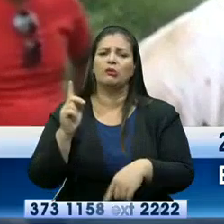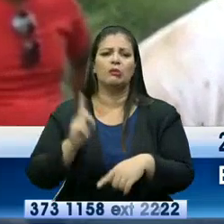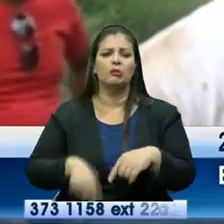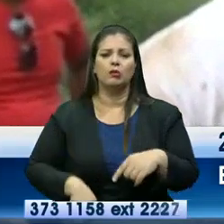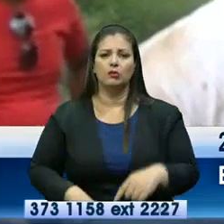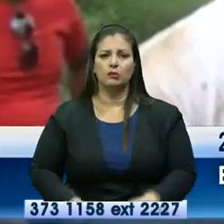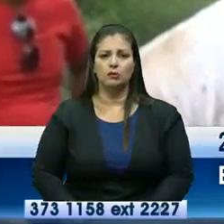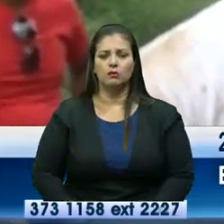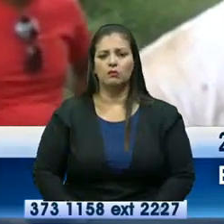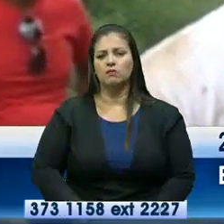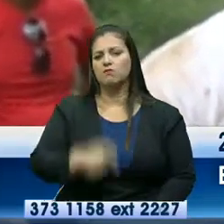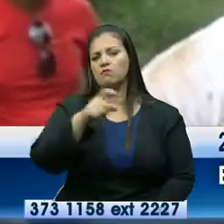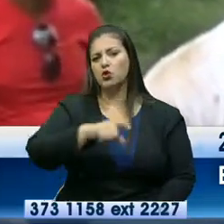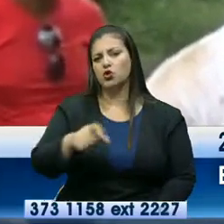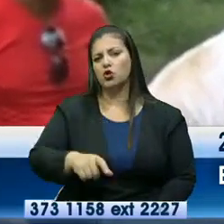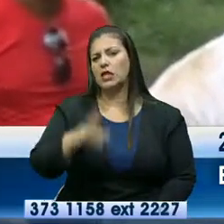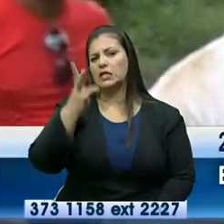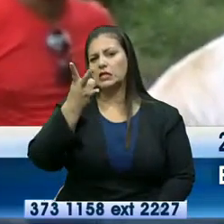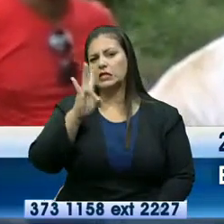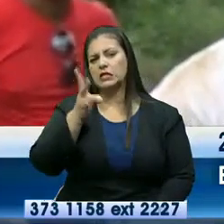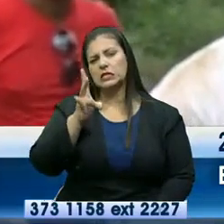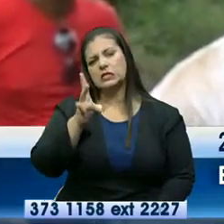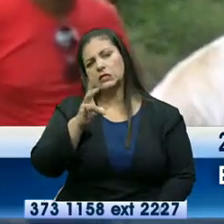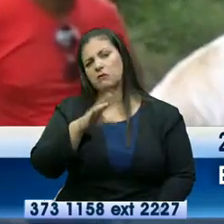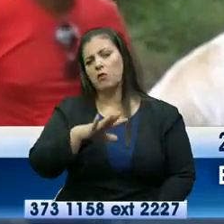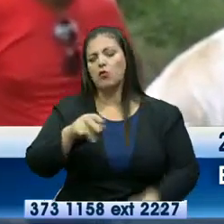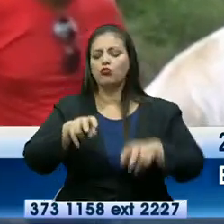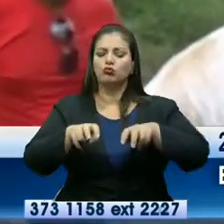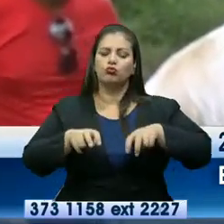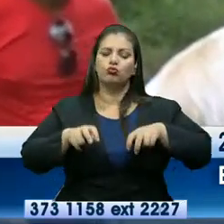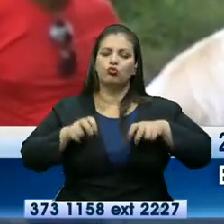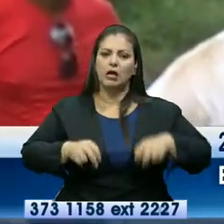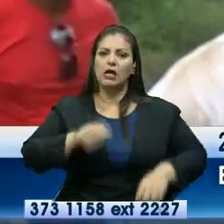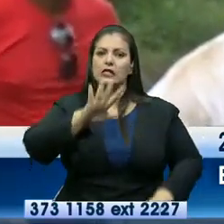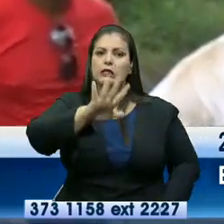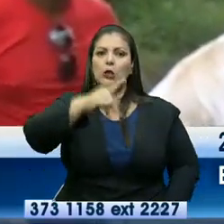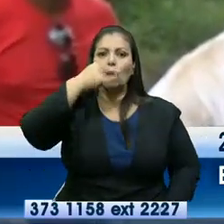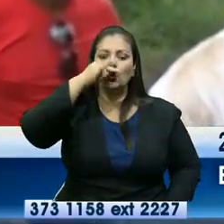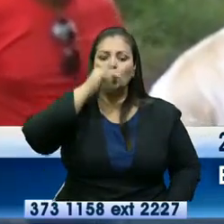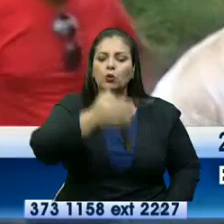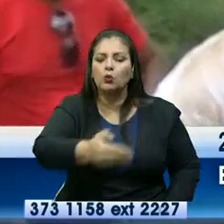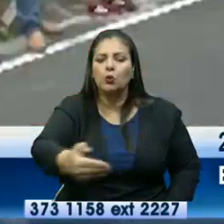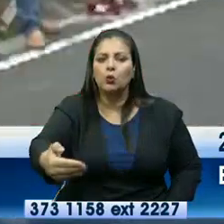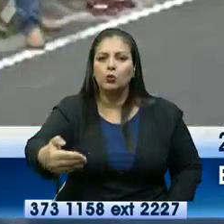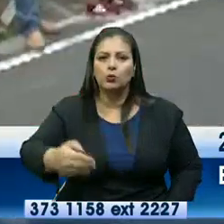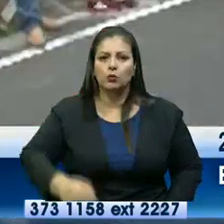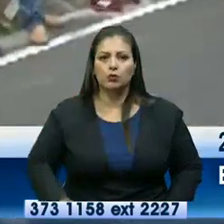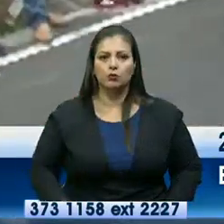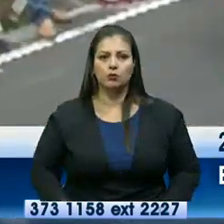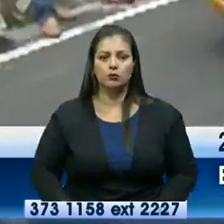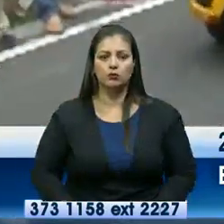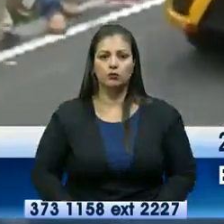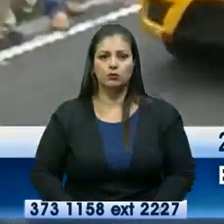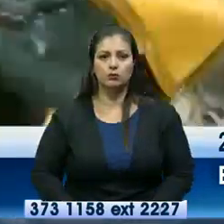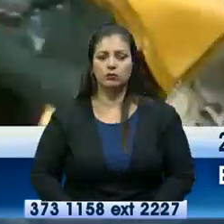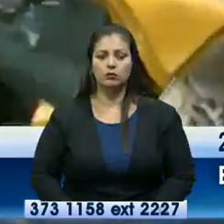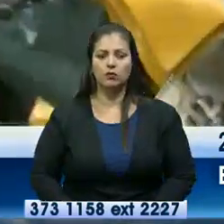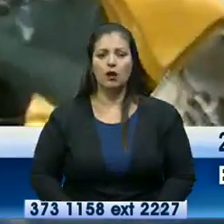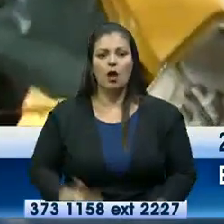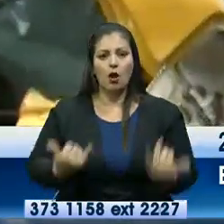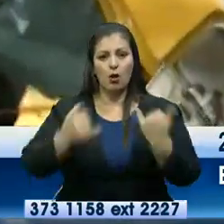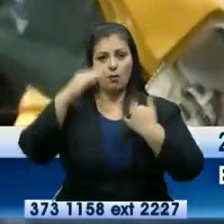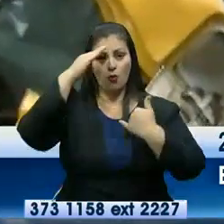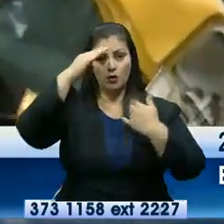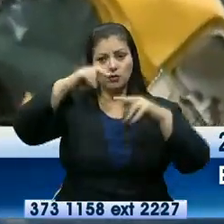Aproximadamente unos 16, 17 personas, entre niños y 5 niños posiblemente y adultos. La policía investiga el caso, pero